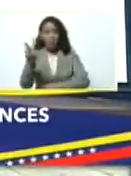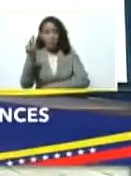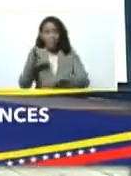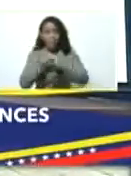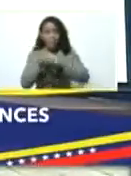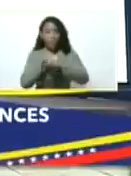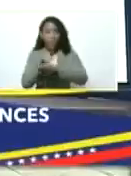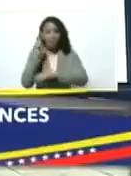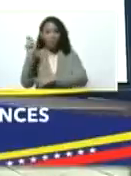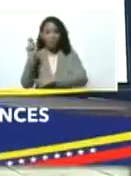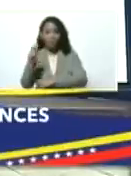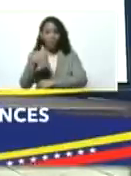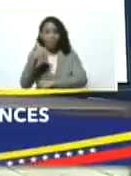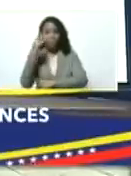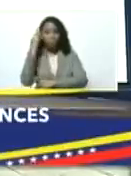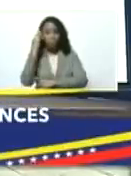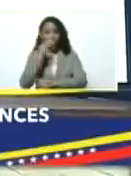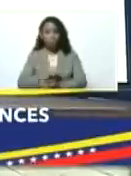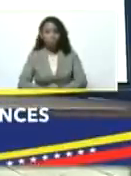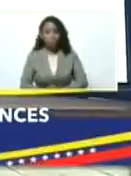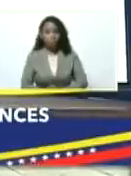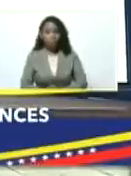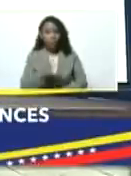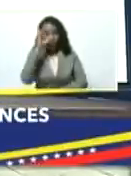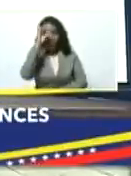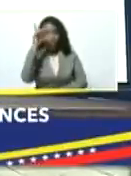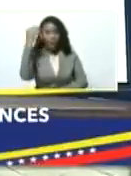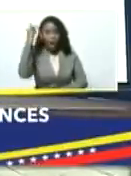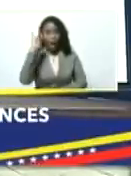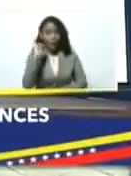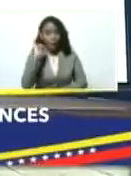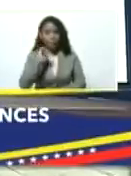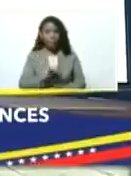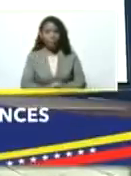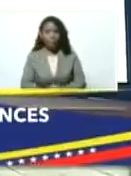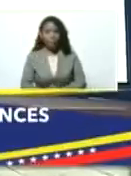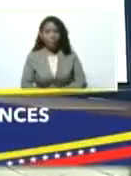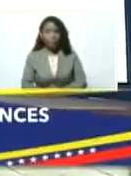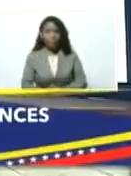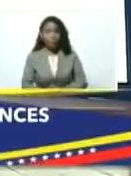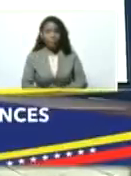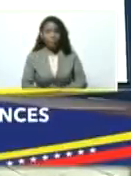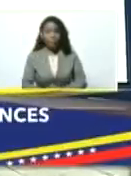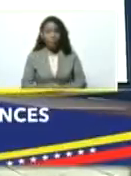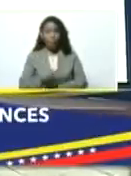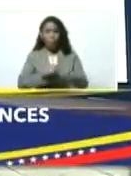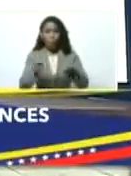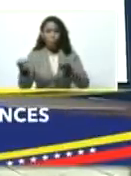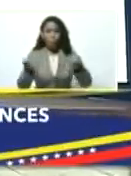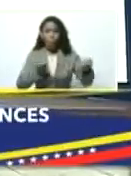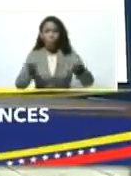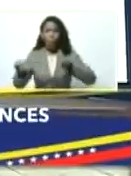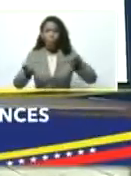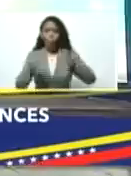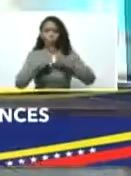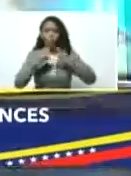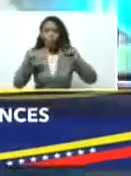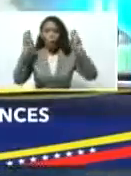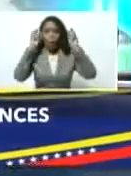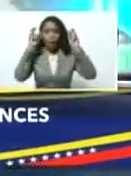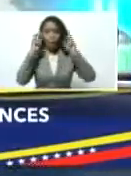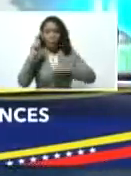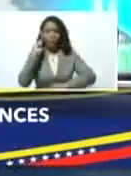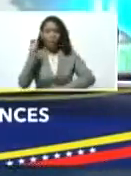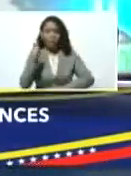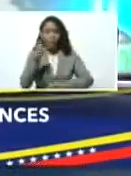de Finanzas. Delcy tiene la rectoría y conducción de todo el tema